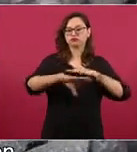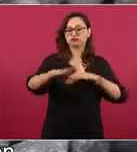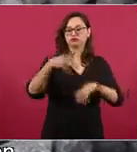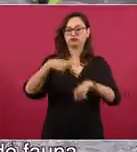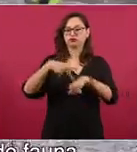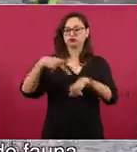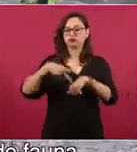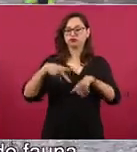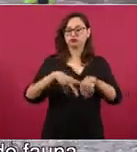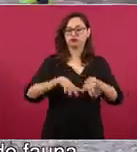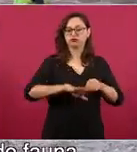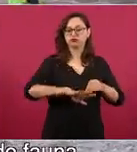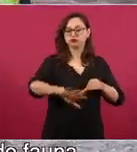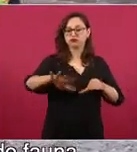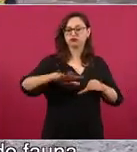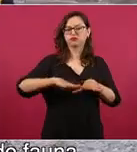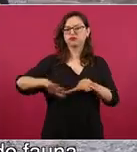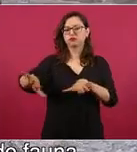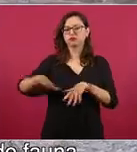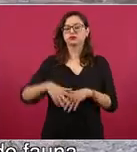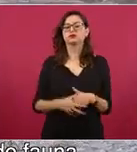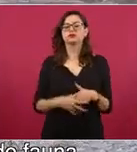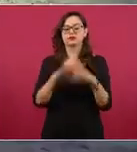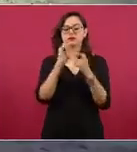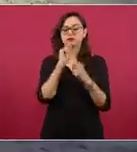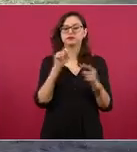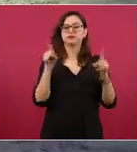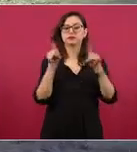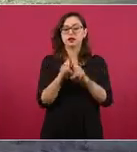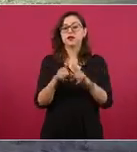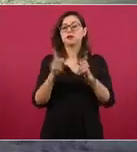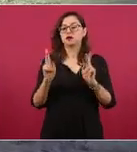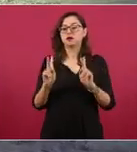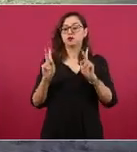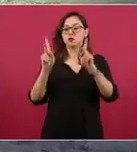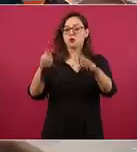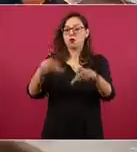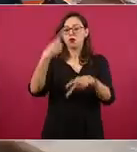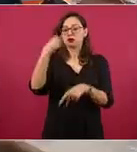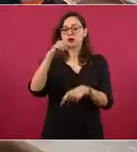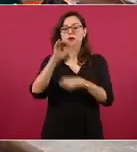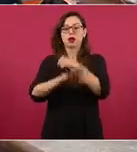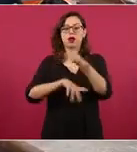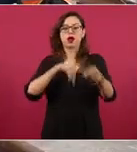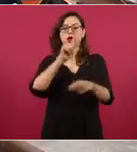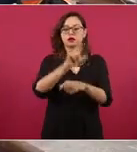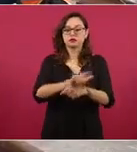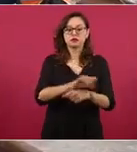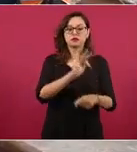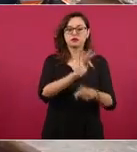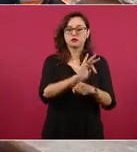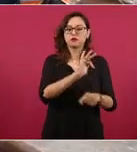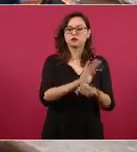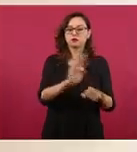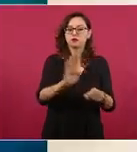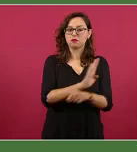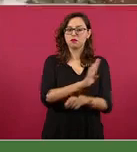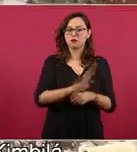tren. También sigue la construcción de pasos de fauna para cuidar los ecosistemas y continúa la soldadura de